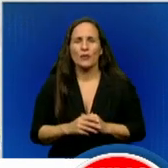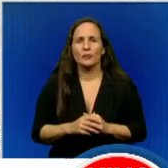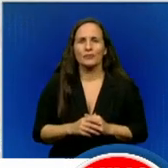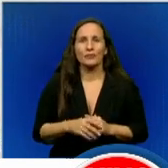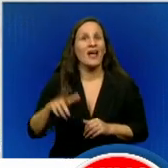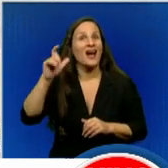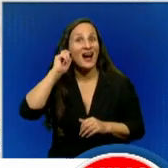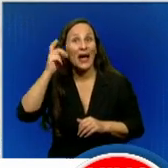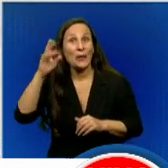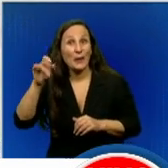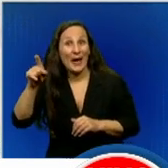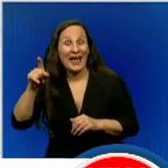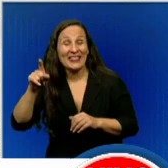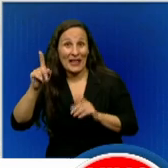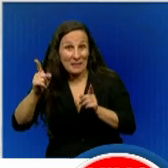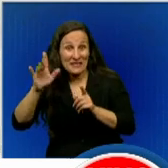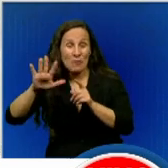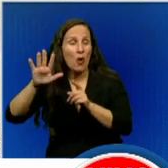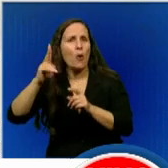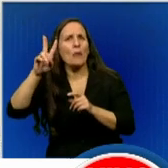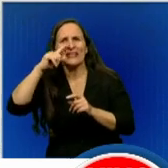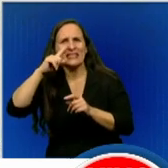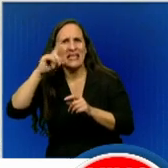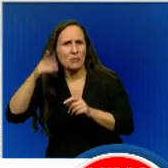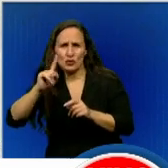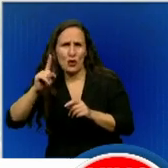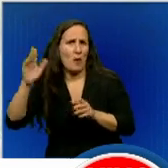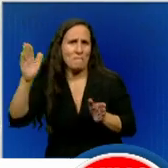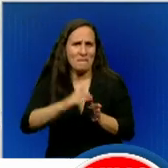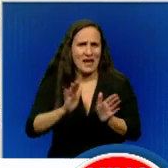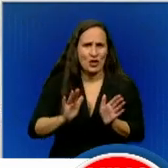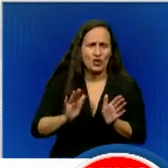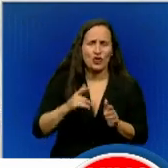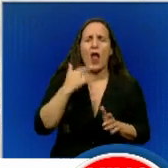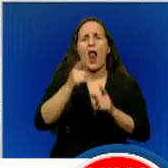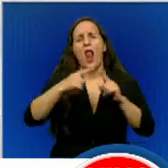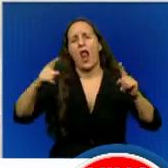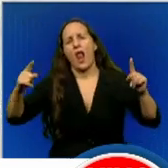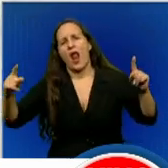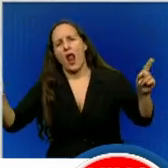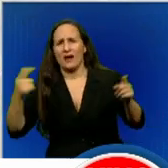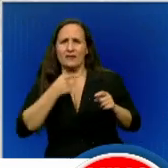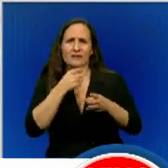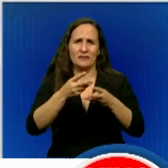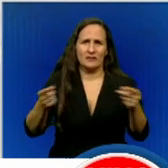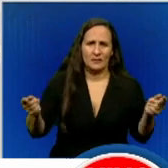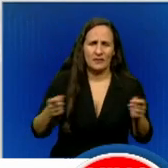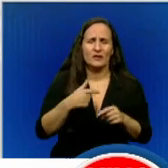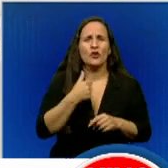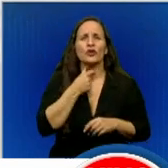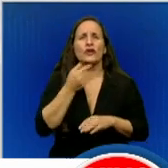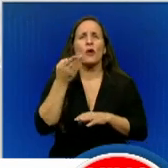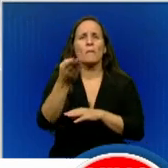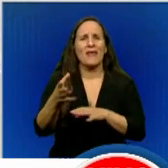g20 no llega al 27% no voy a extender de más y para terminar señor presidente solamente le quiero pedir